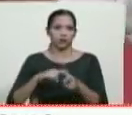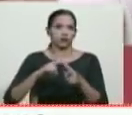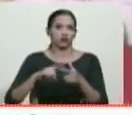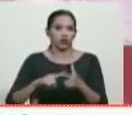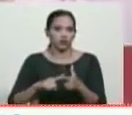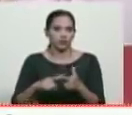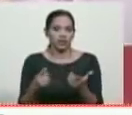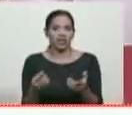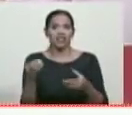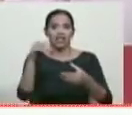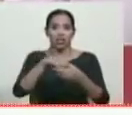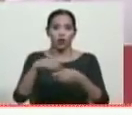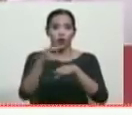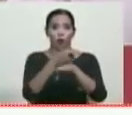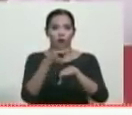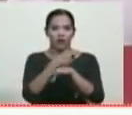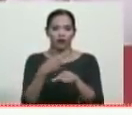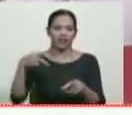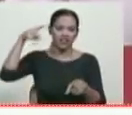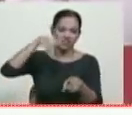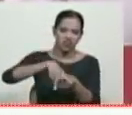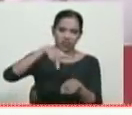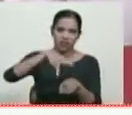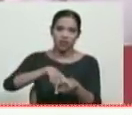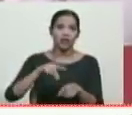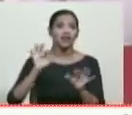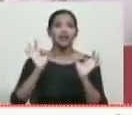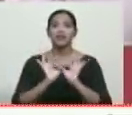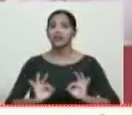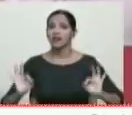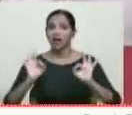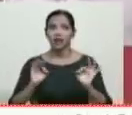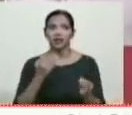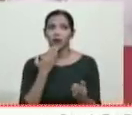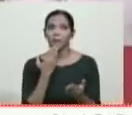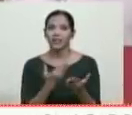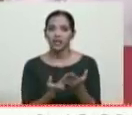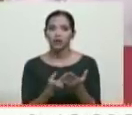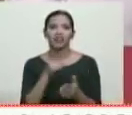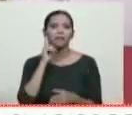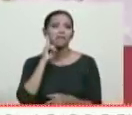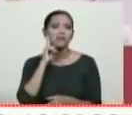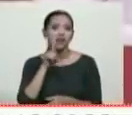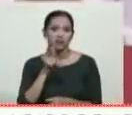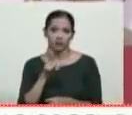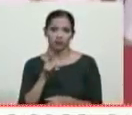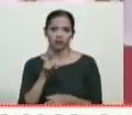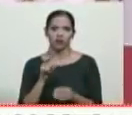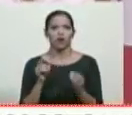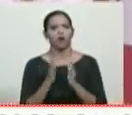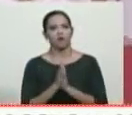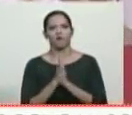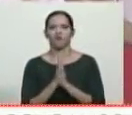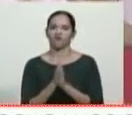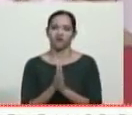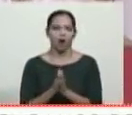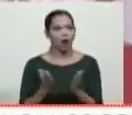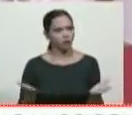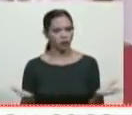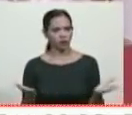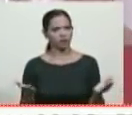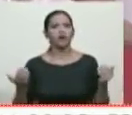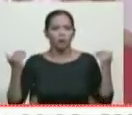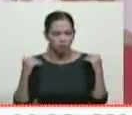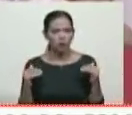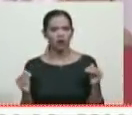de un Estado que está asediado, nadie te está pidiendo que mientas. Oye, por favor, pero al